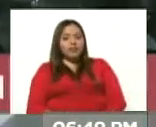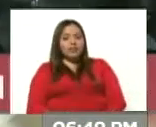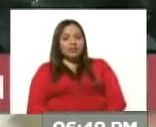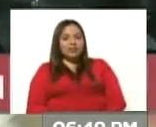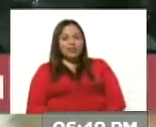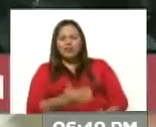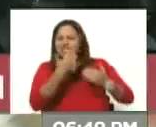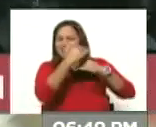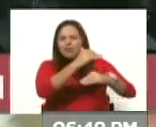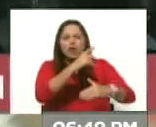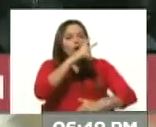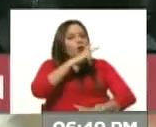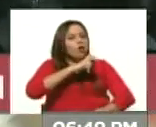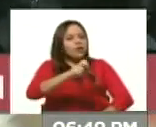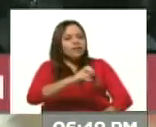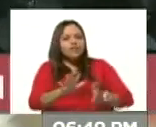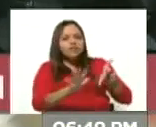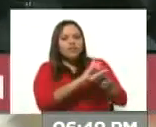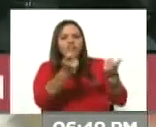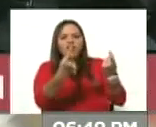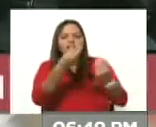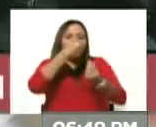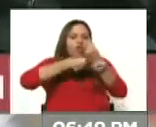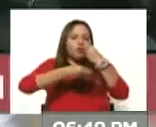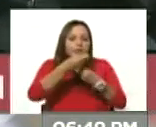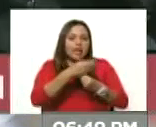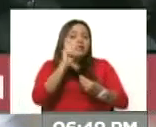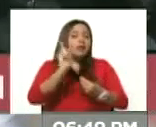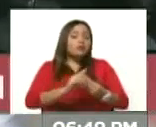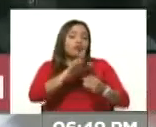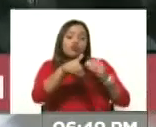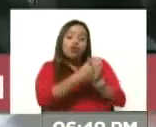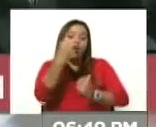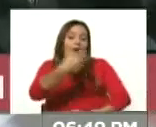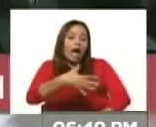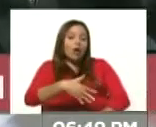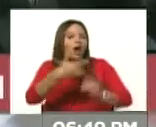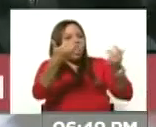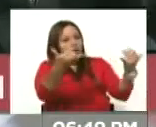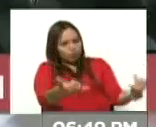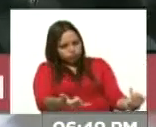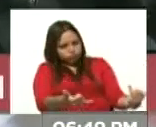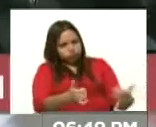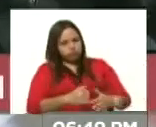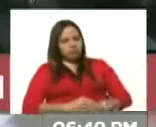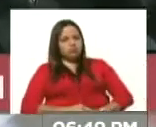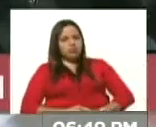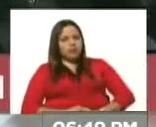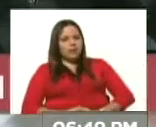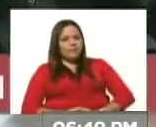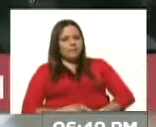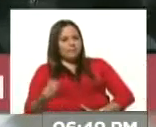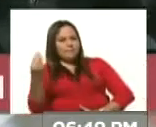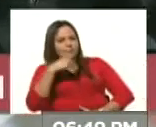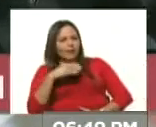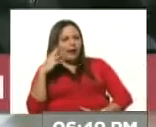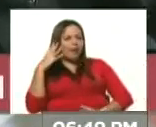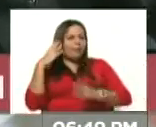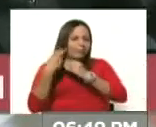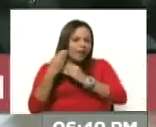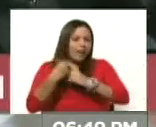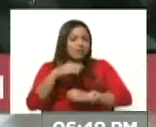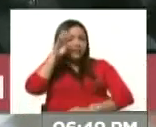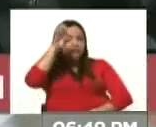terribles de desabastecimiento e inflación hoy hay mayor esperanza en que el futuro será mejor